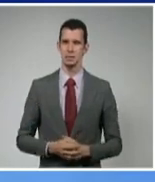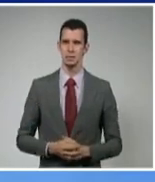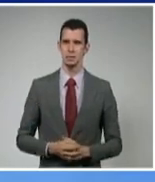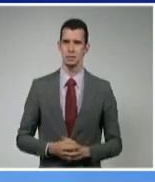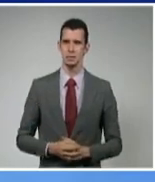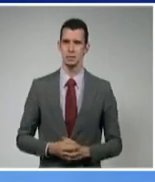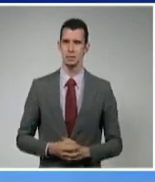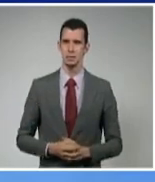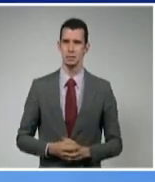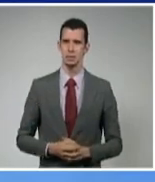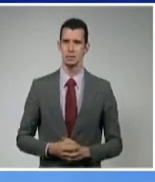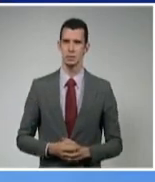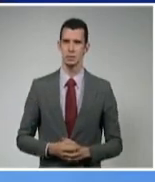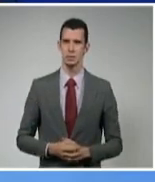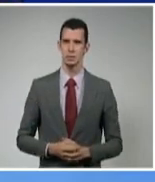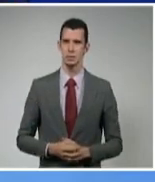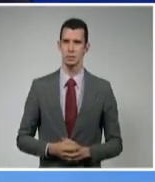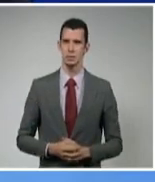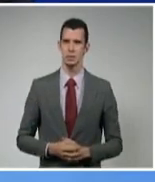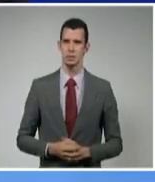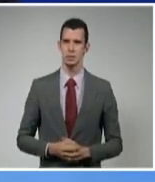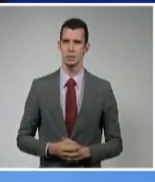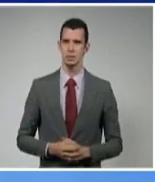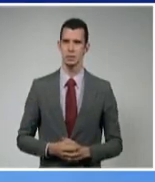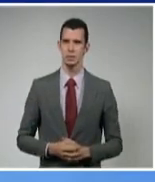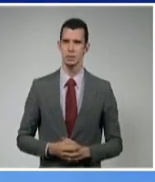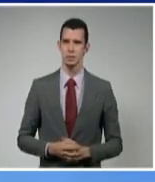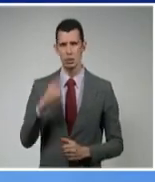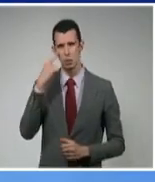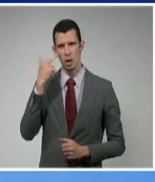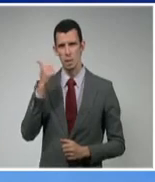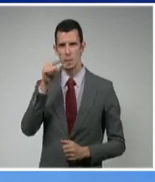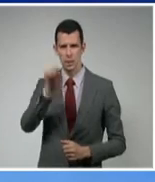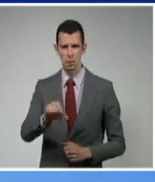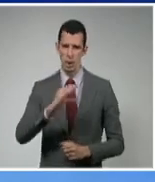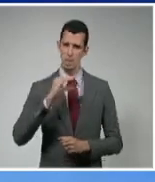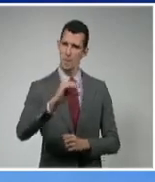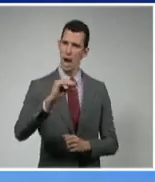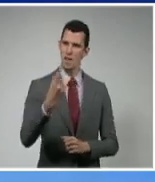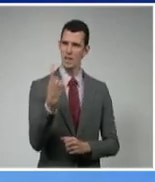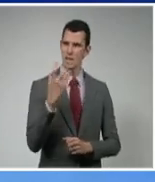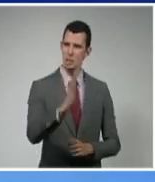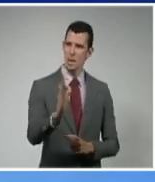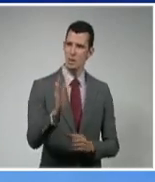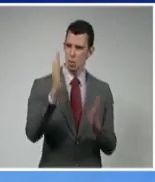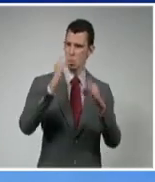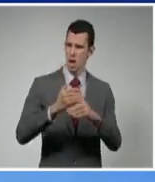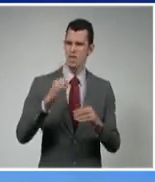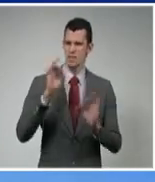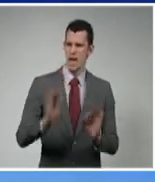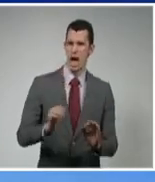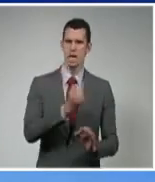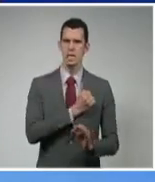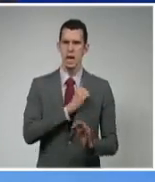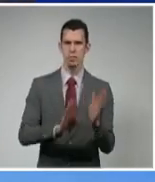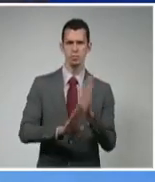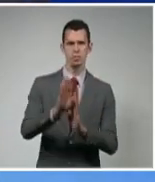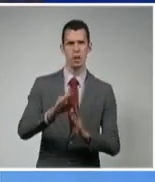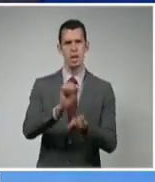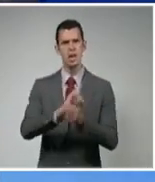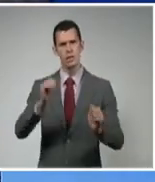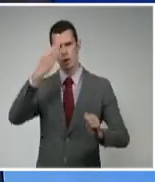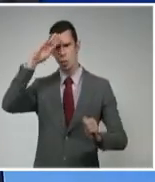sus promotores. Un detalle más. Recuerden que una de las indicaciones que ellos explicaron era lanzar